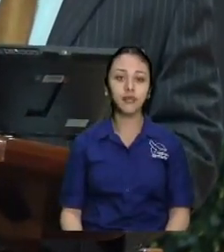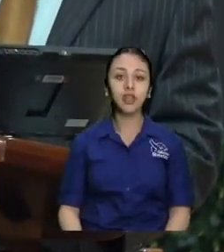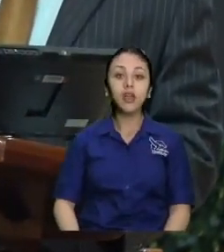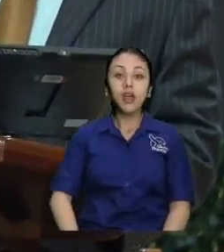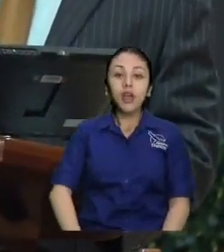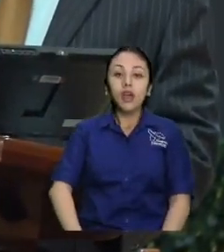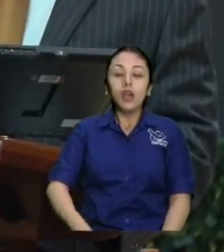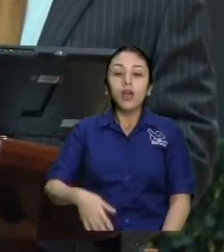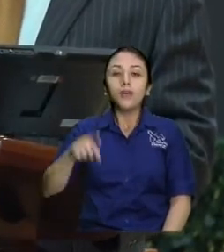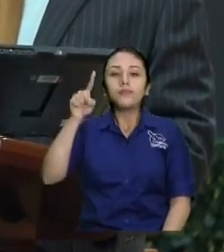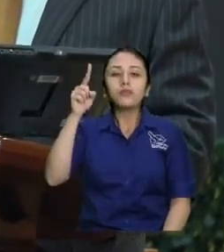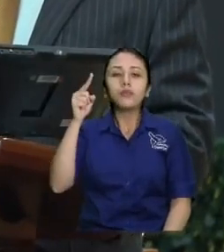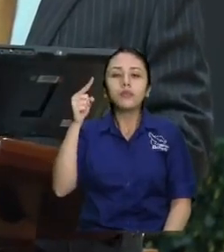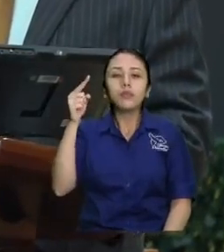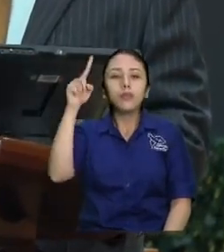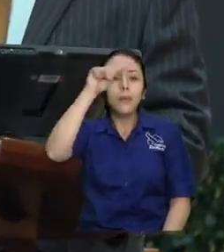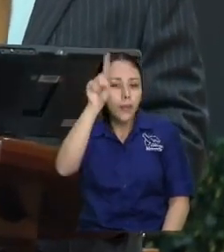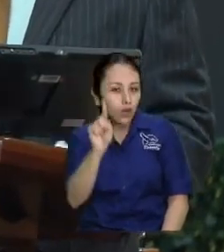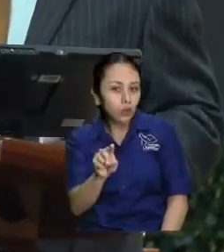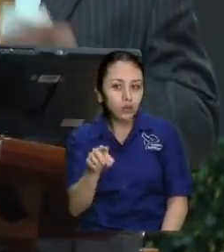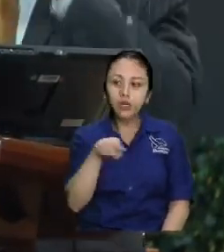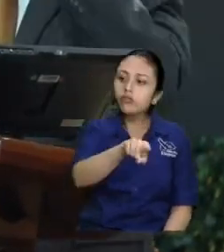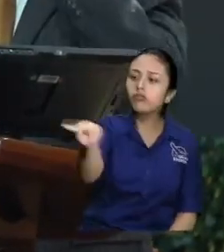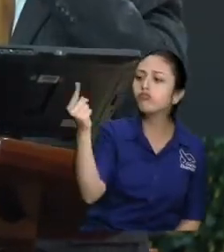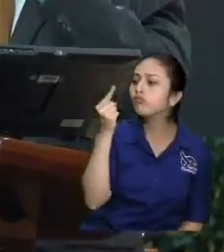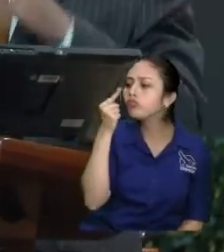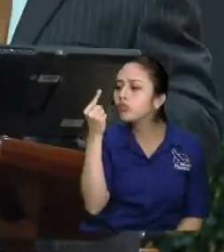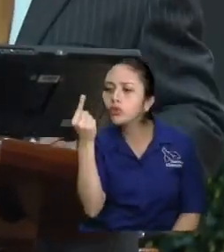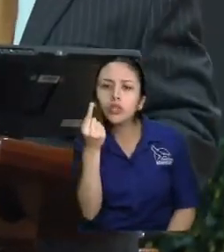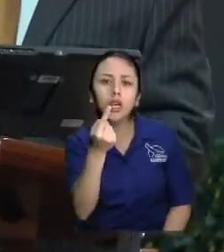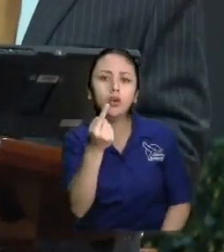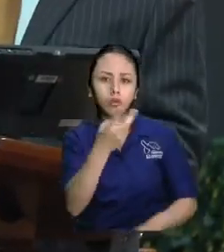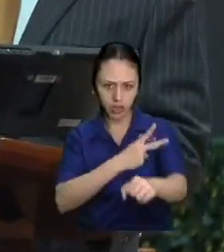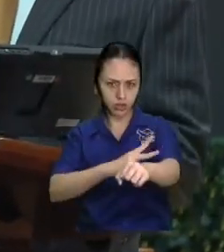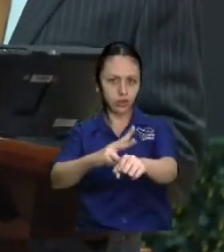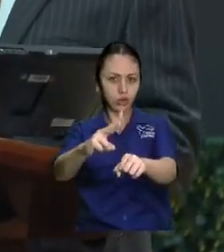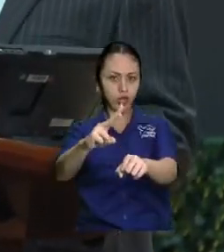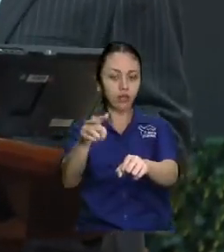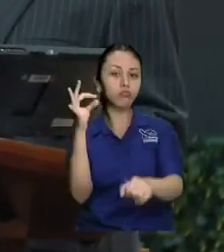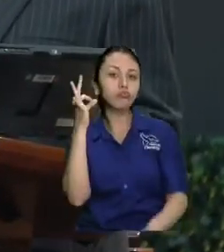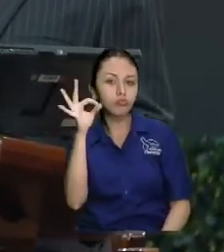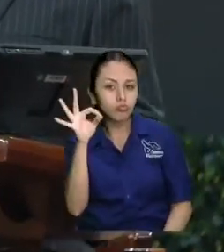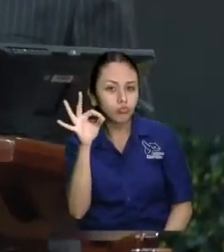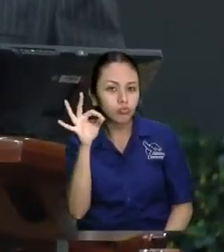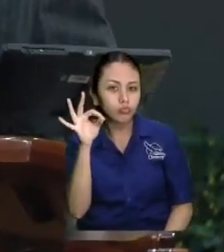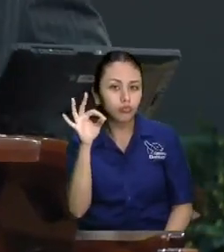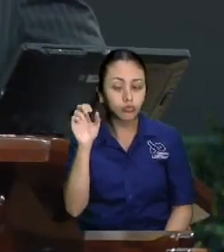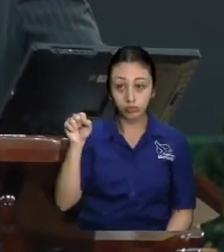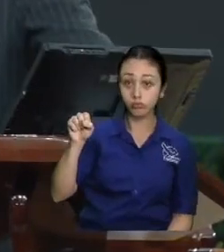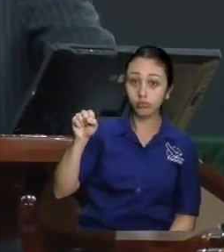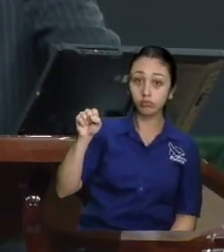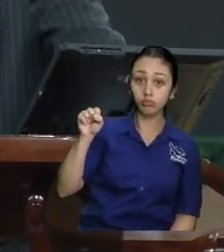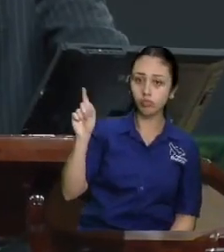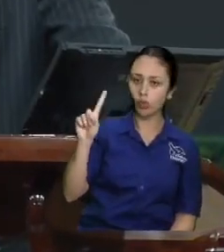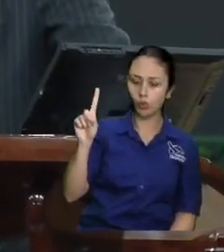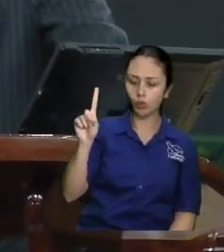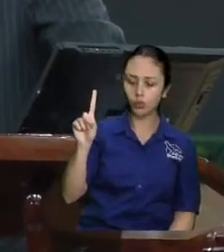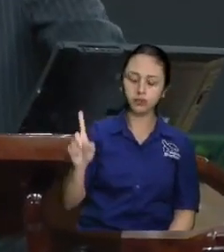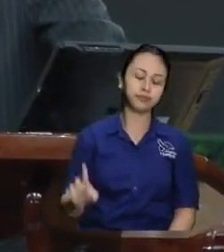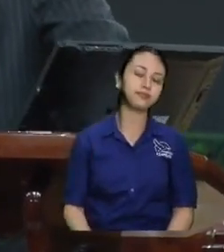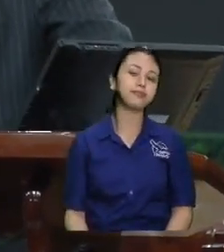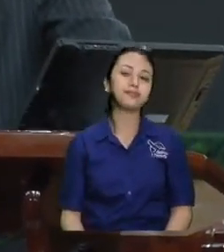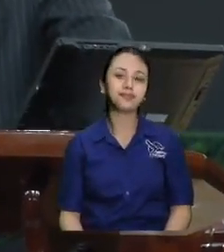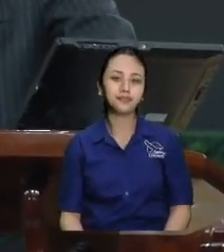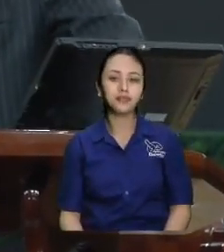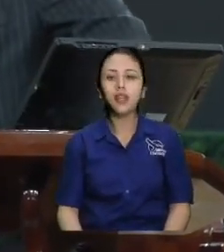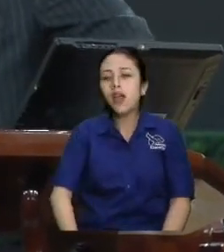Ni lo buscaron. ¡Ala! No, parece que sí lo estaban buscando. Era solo para, ¿cómo se